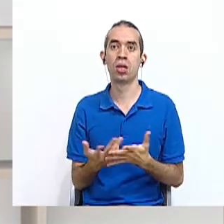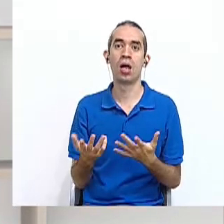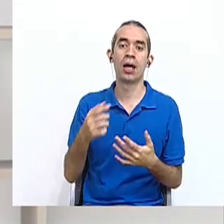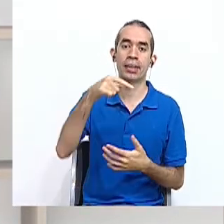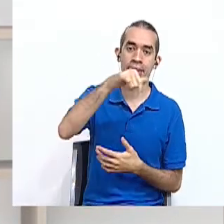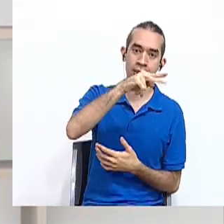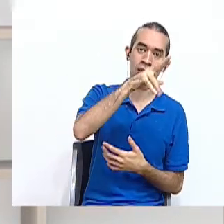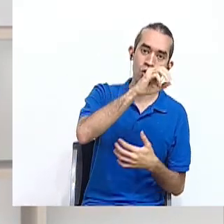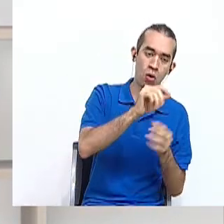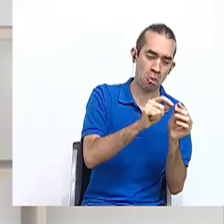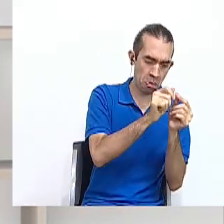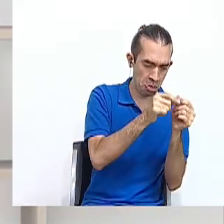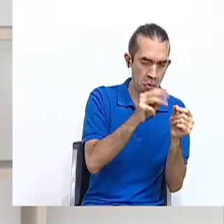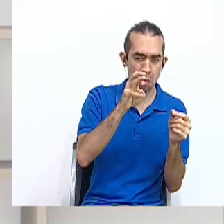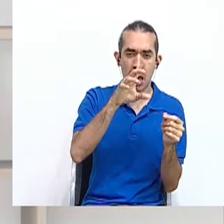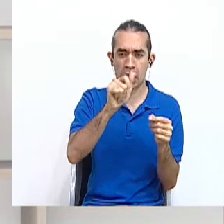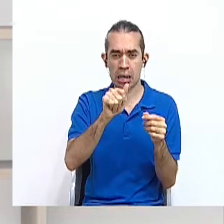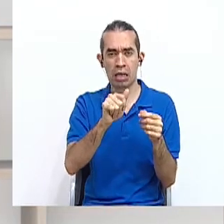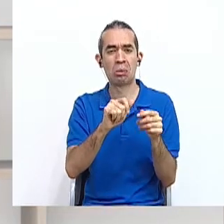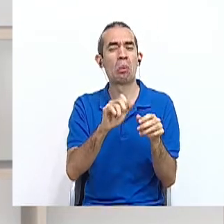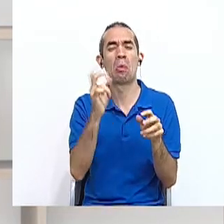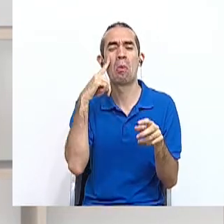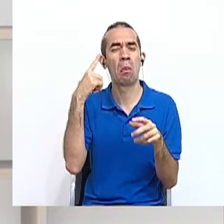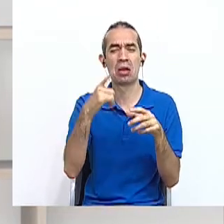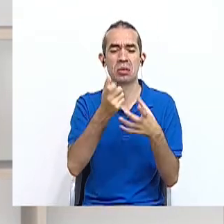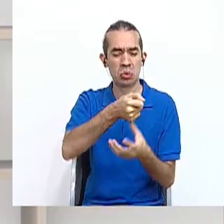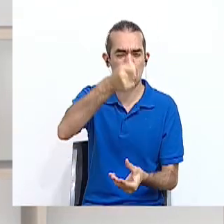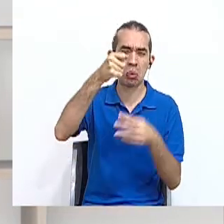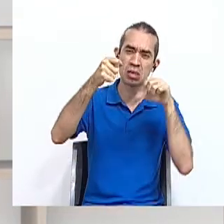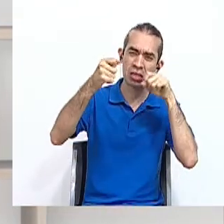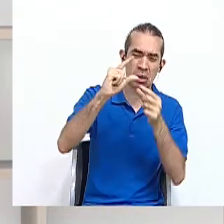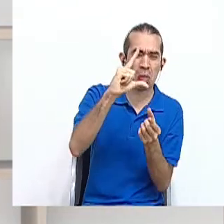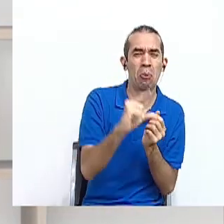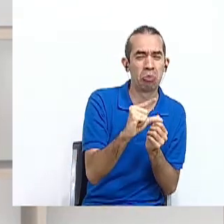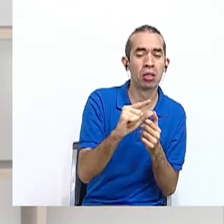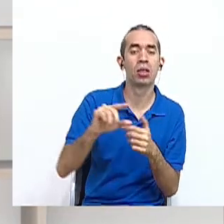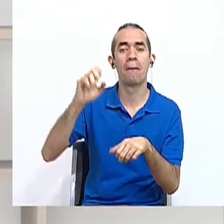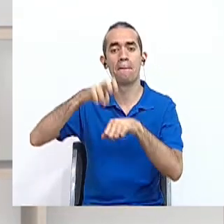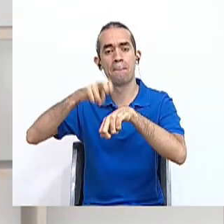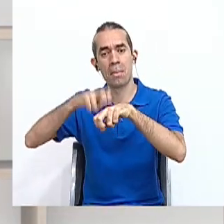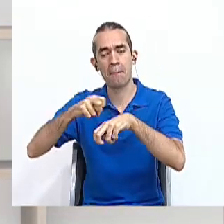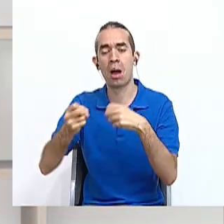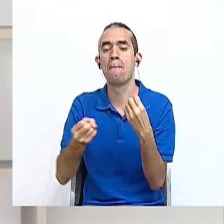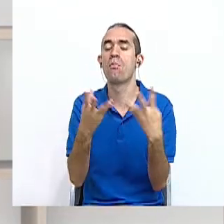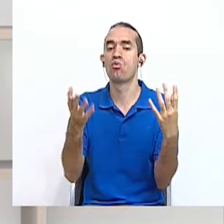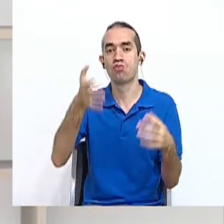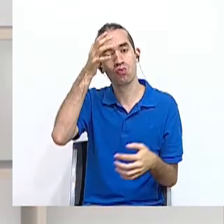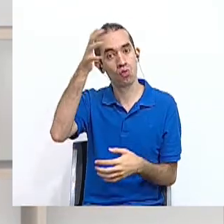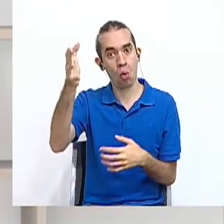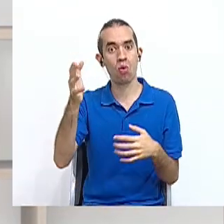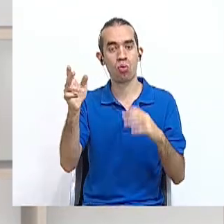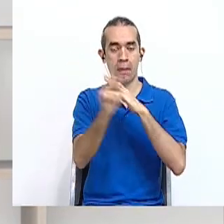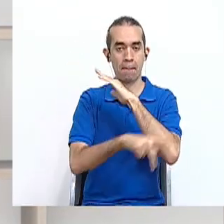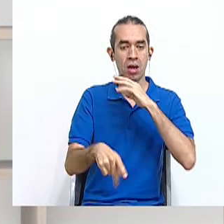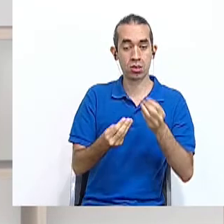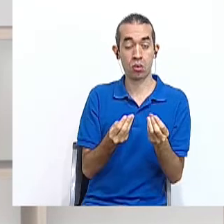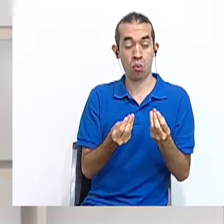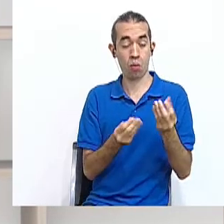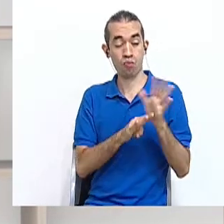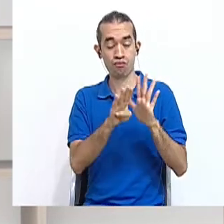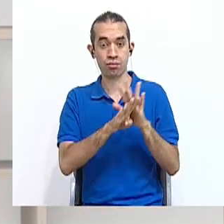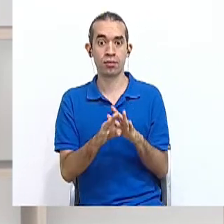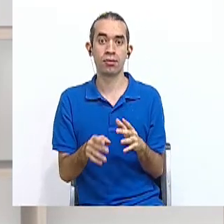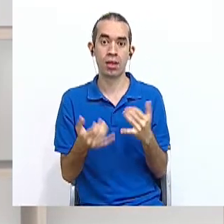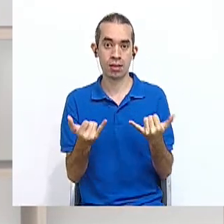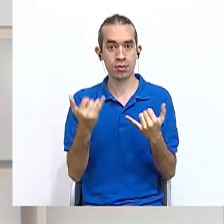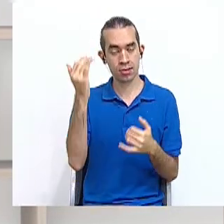la maca y la papa, han favorecido y enriquecido la cultura culinaria del país. Incluso hoy en día, la nación peruana ofrece